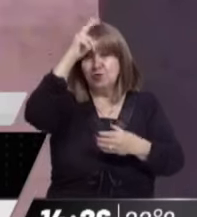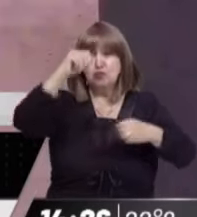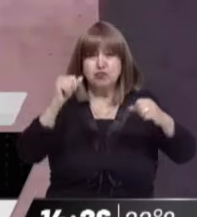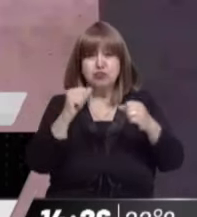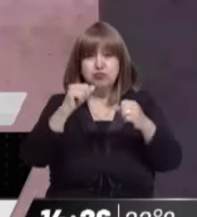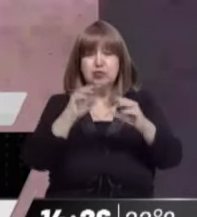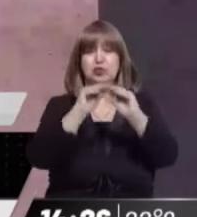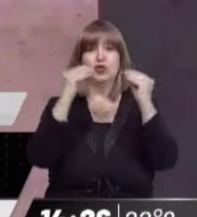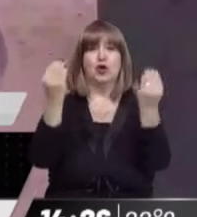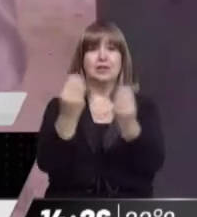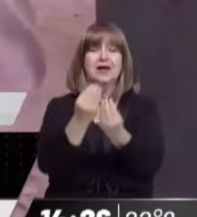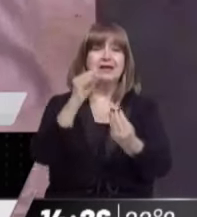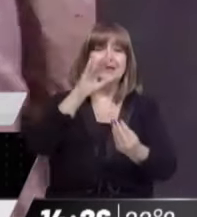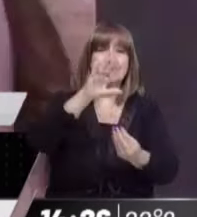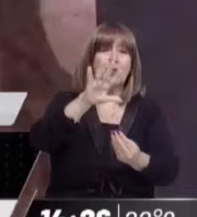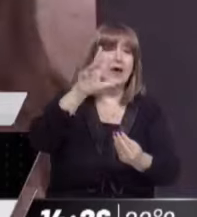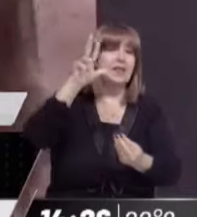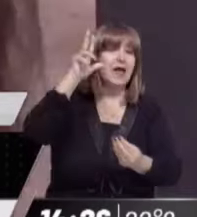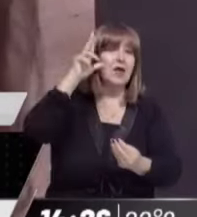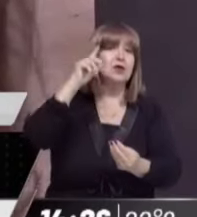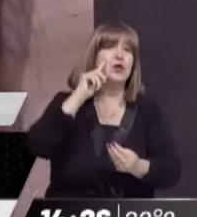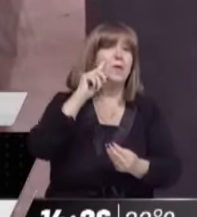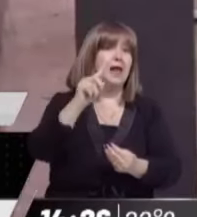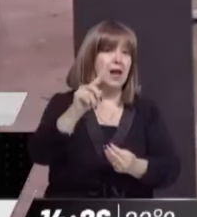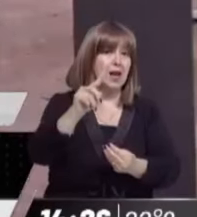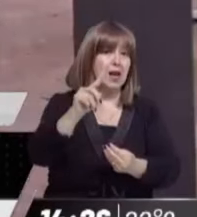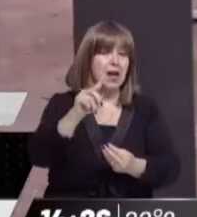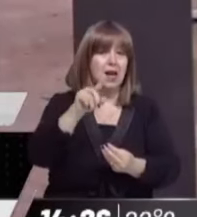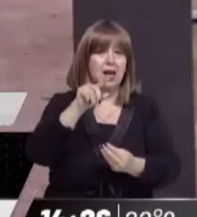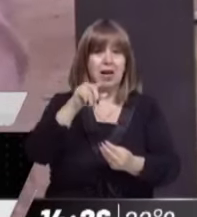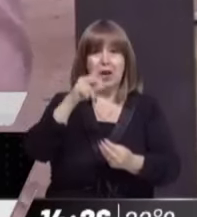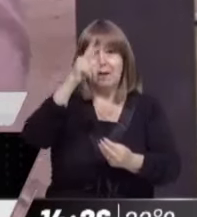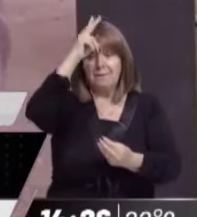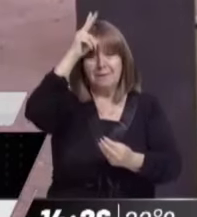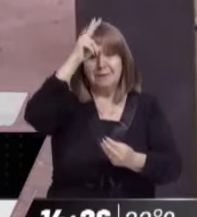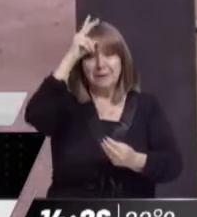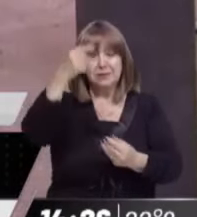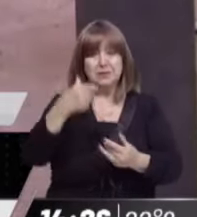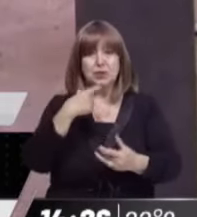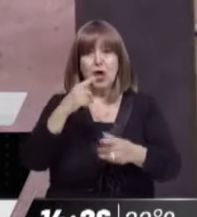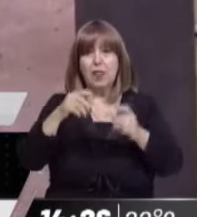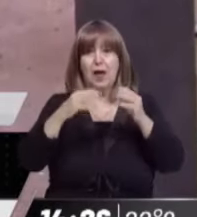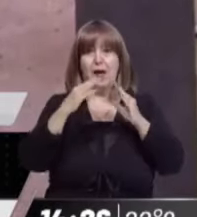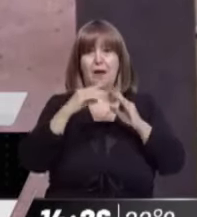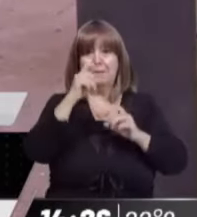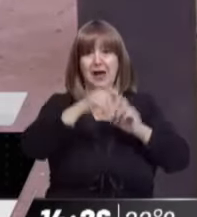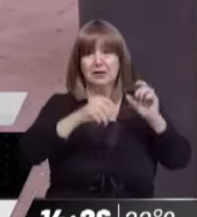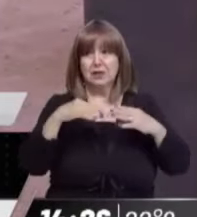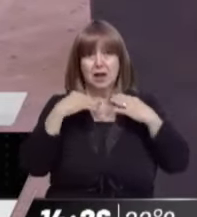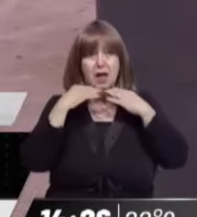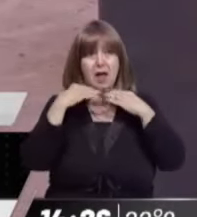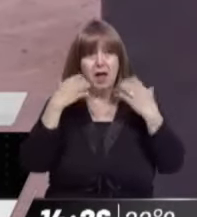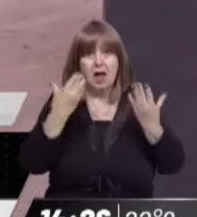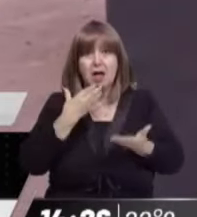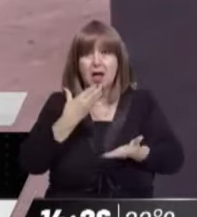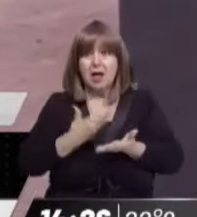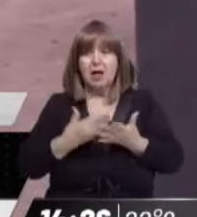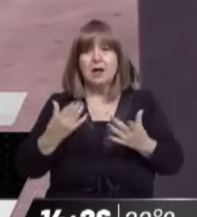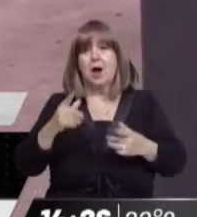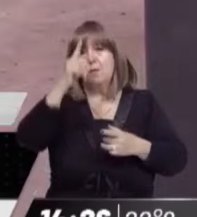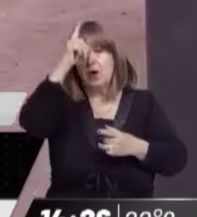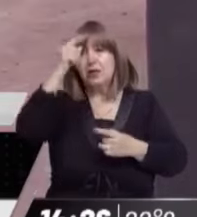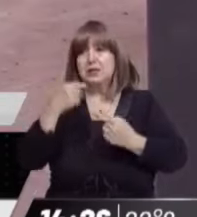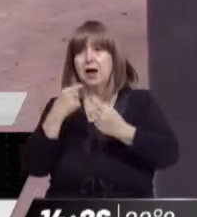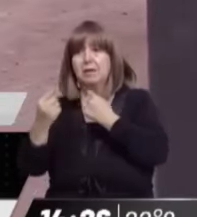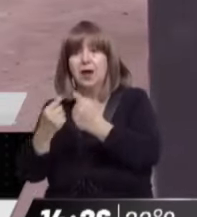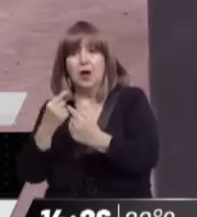importante. Algunos vecinos observando que están atónitos ante la situación. Policías con los que hemos